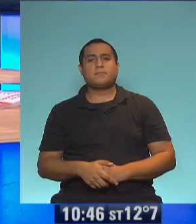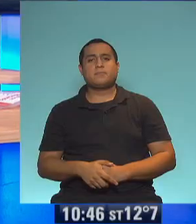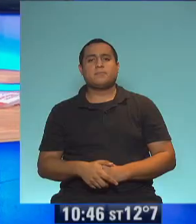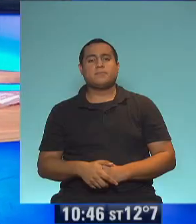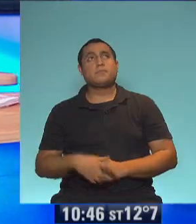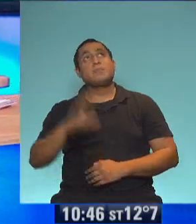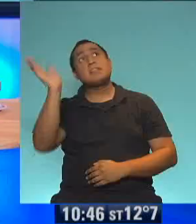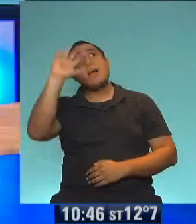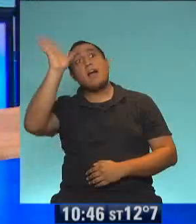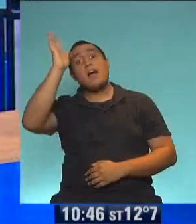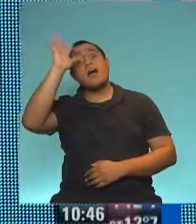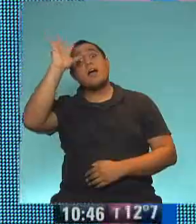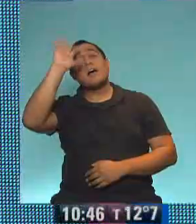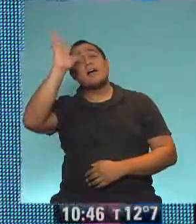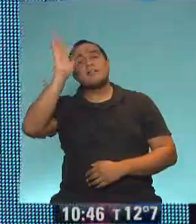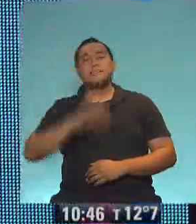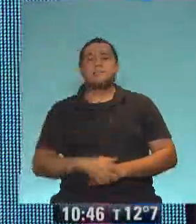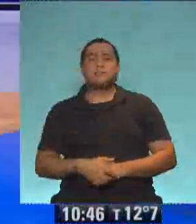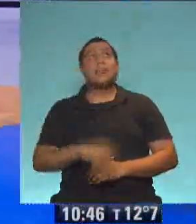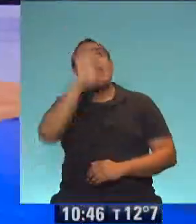¡Chau! ¡Adiós!